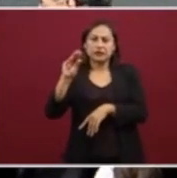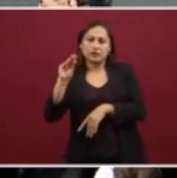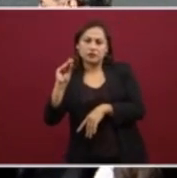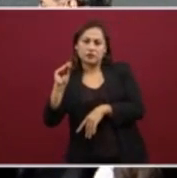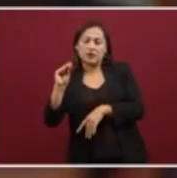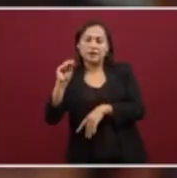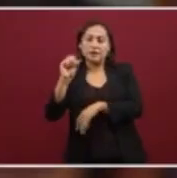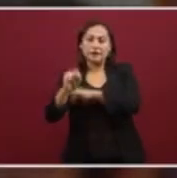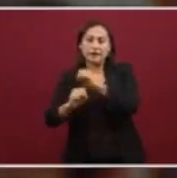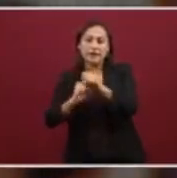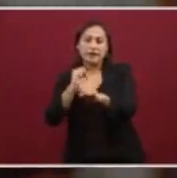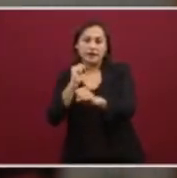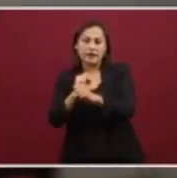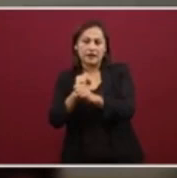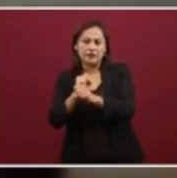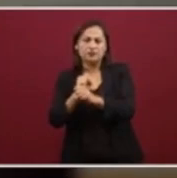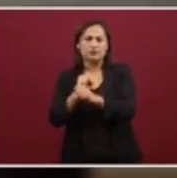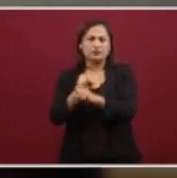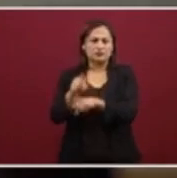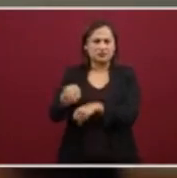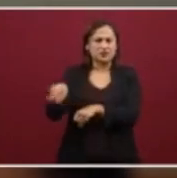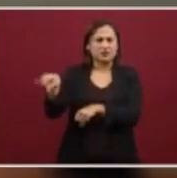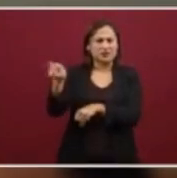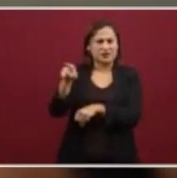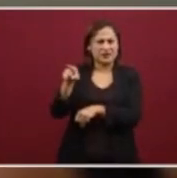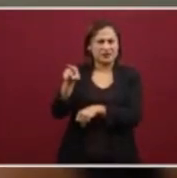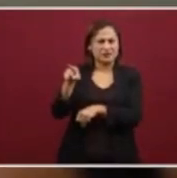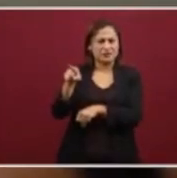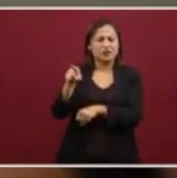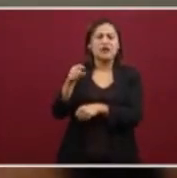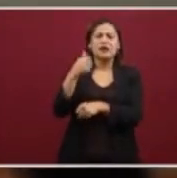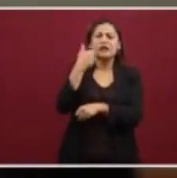pasaporte, tengan que solicitarles a estas personas,